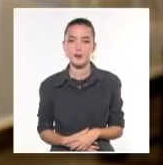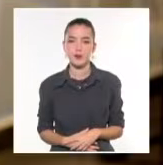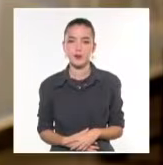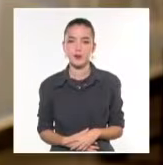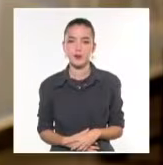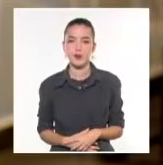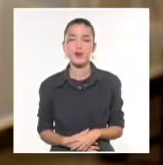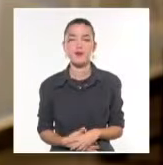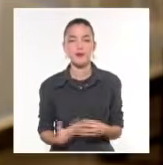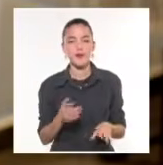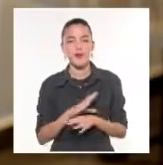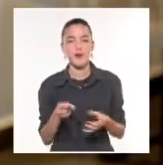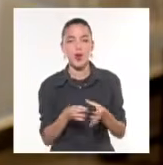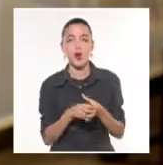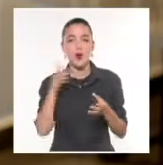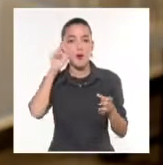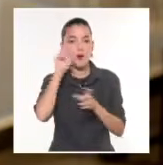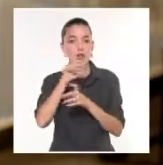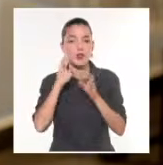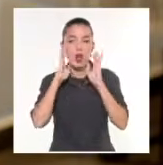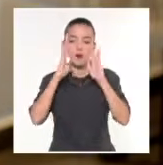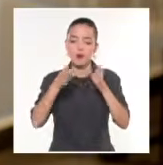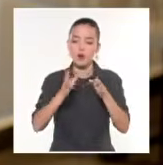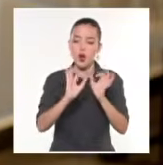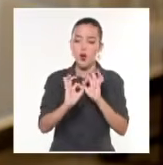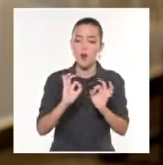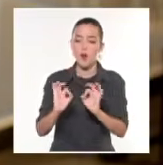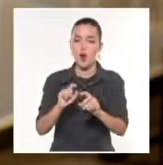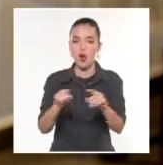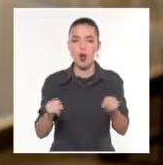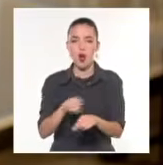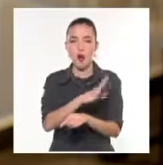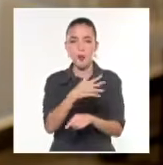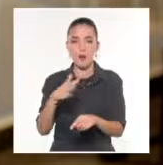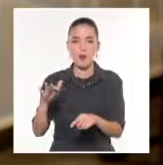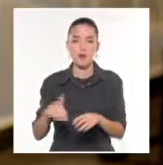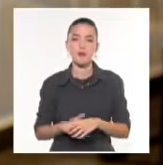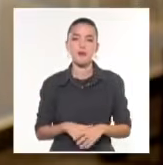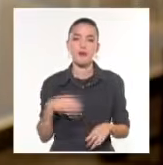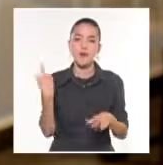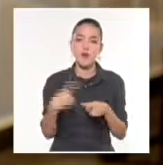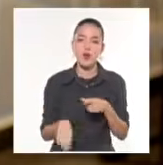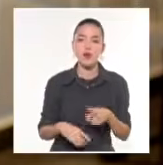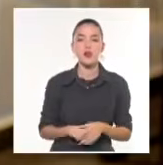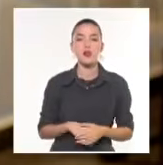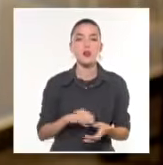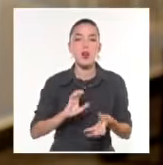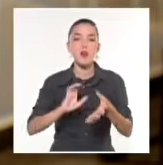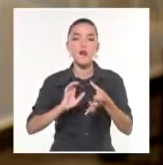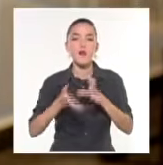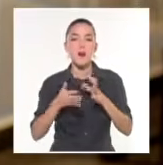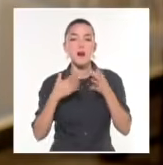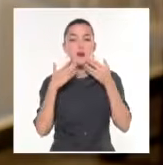Y mientras un equipo de científicos se enfoca en preservar la salud de los ecosistemas costeros, otro desarrolla herramientas que pudieran ser